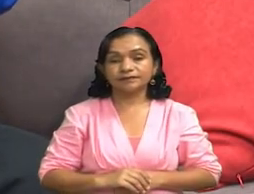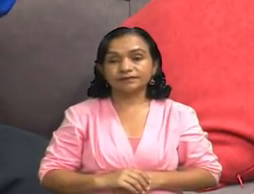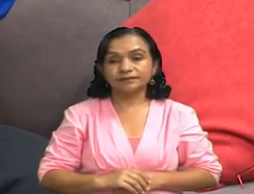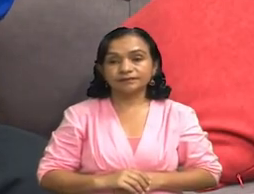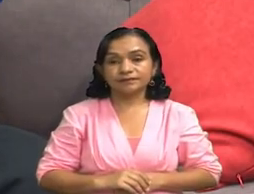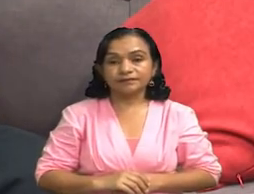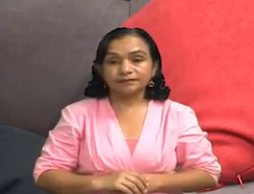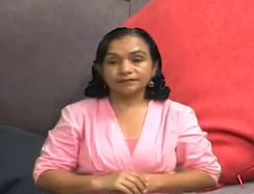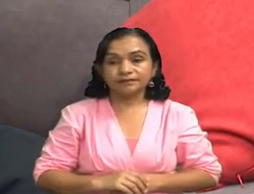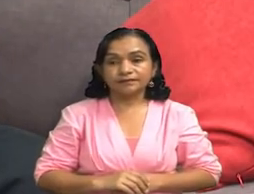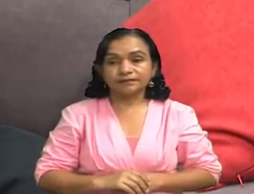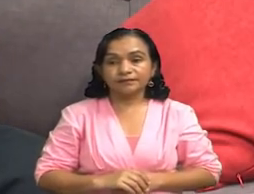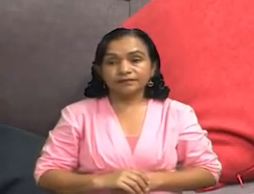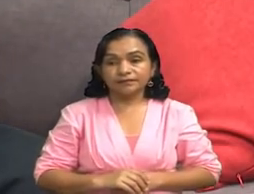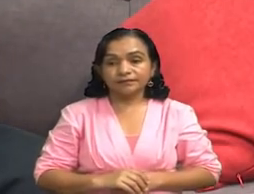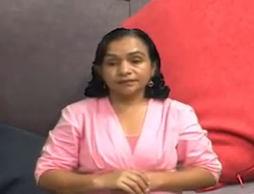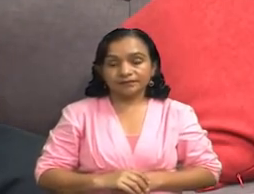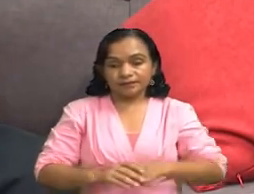Los dejaron